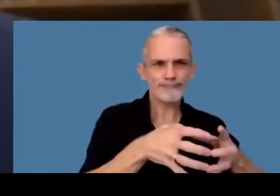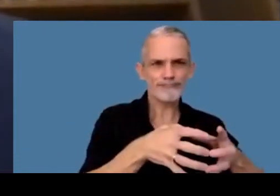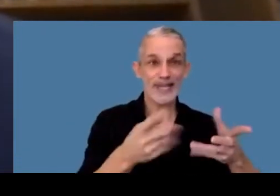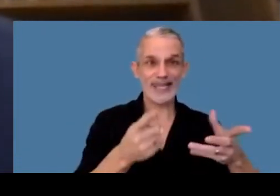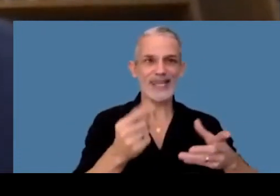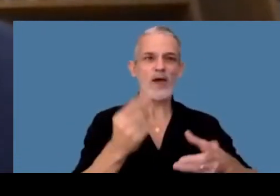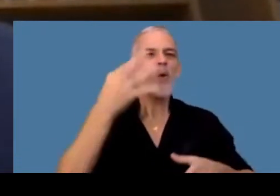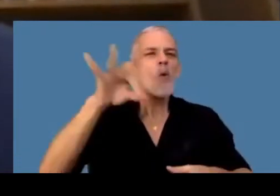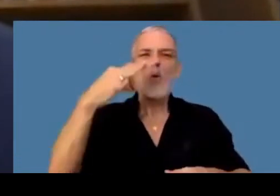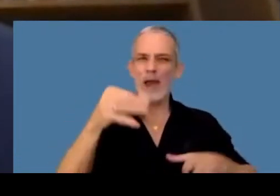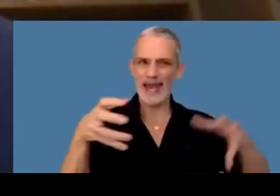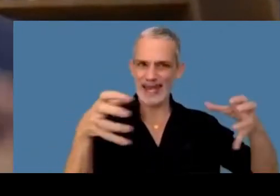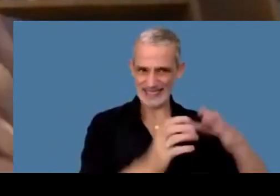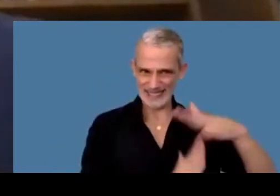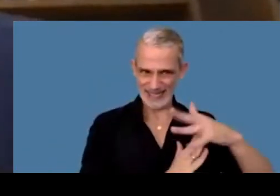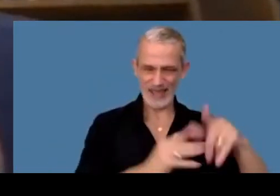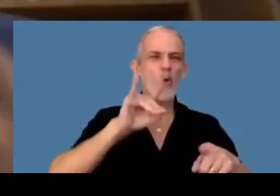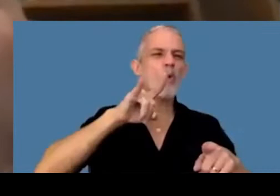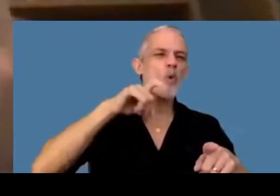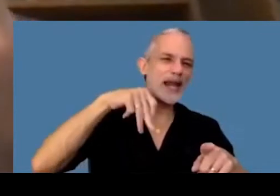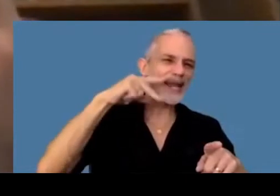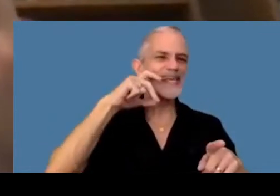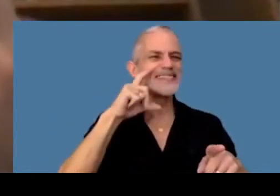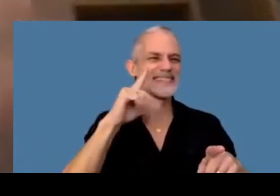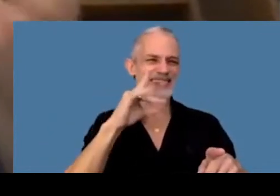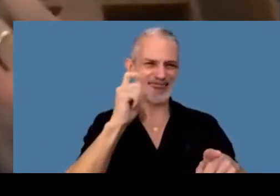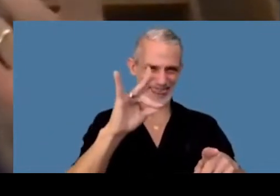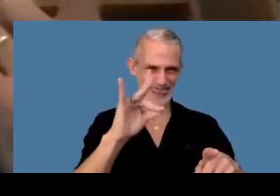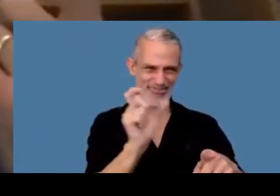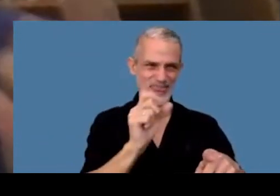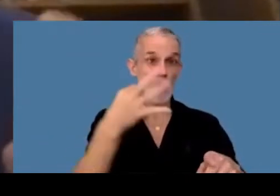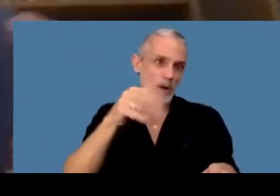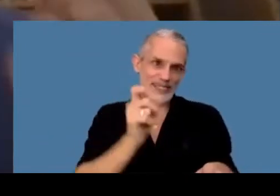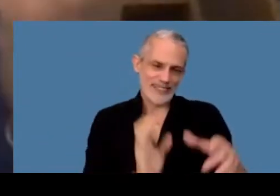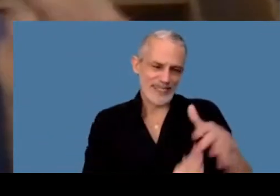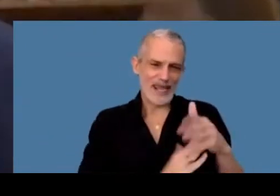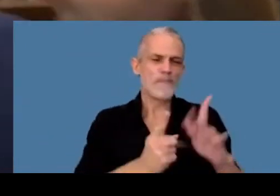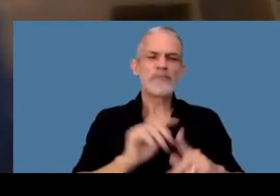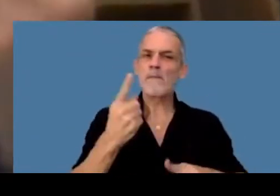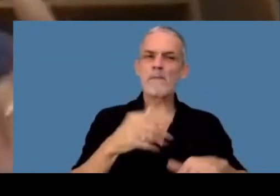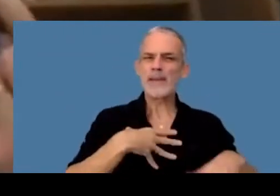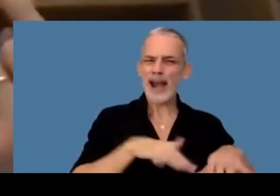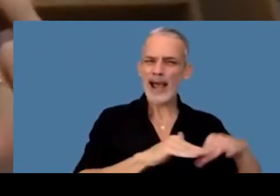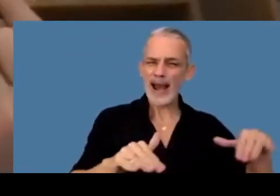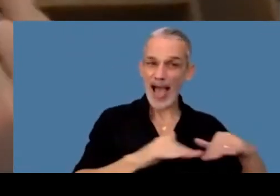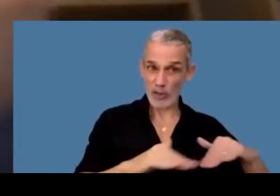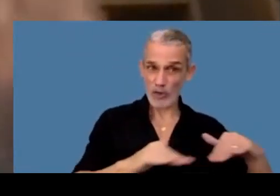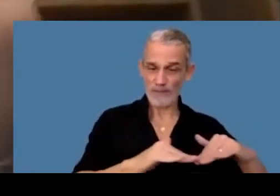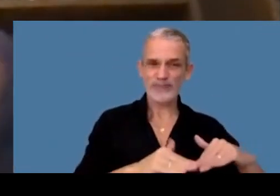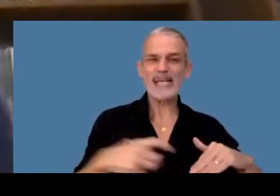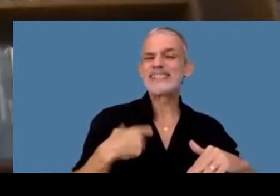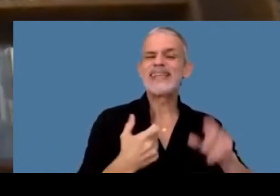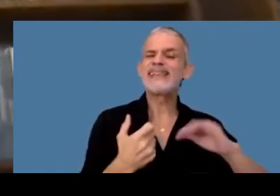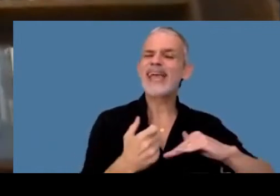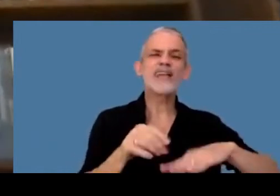caso, sobre todo la concentración. Yo les decía, cuando tenemos primer grado, tenemos los sindicatos, que serían los sindicatos de base que